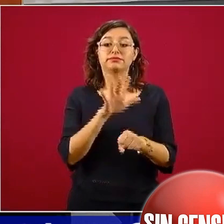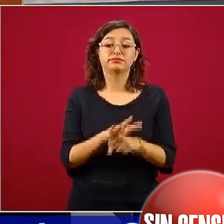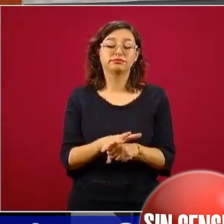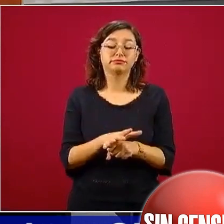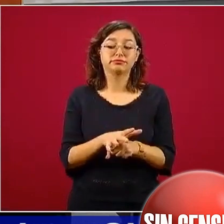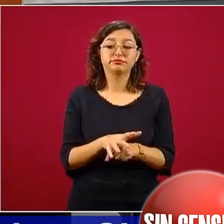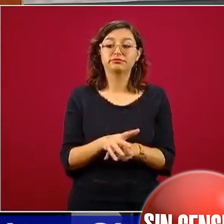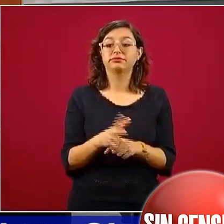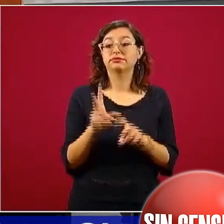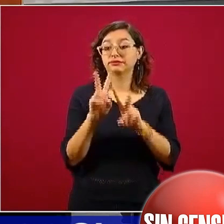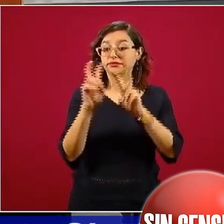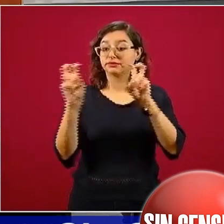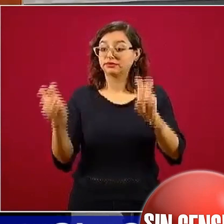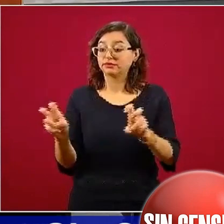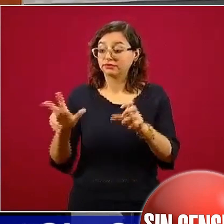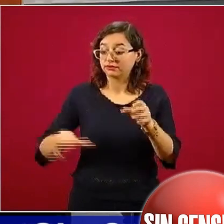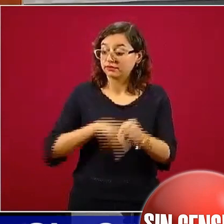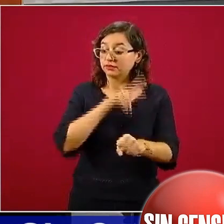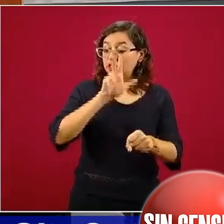el petróleo,